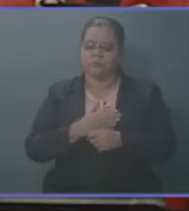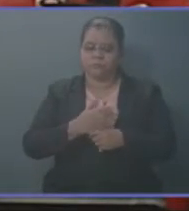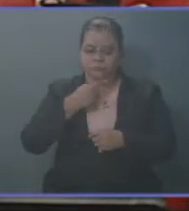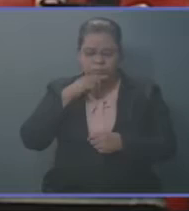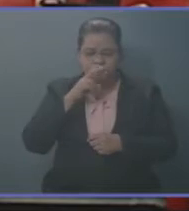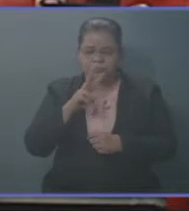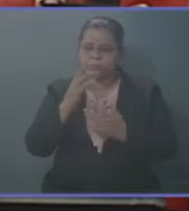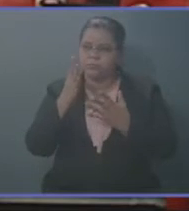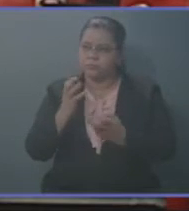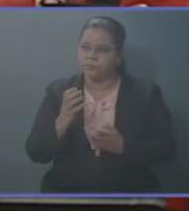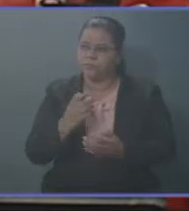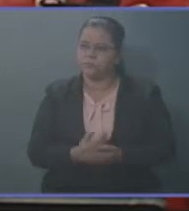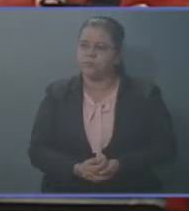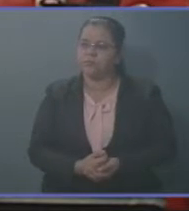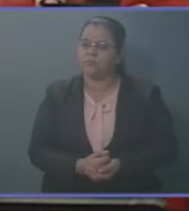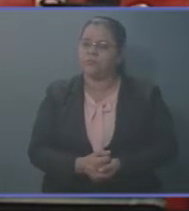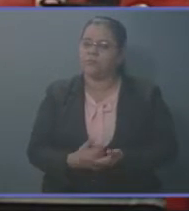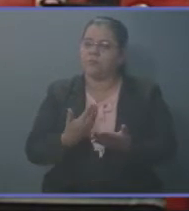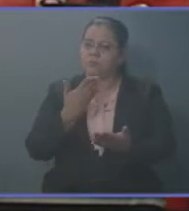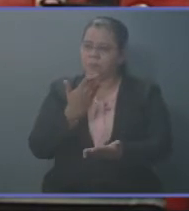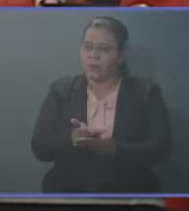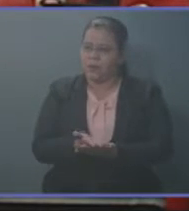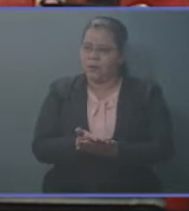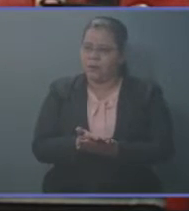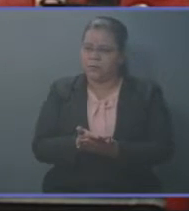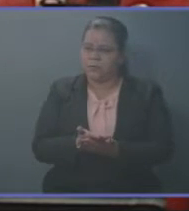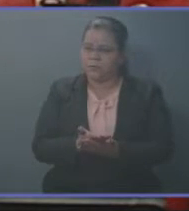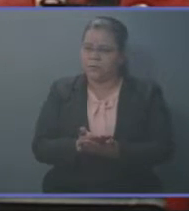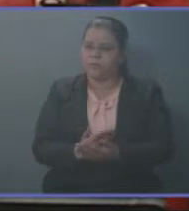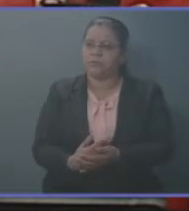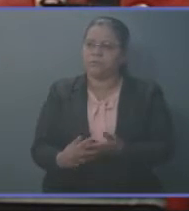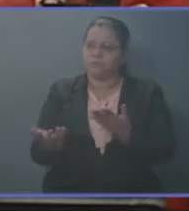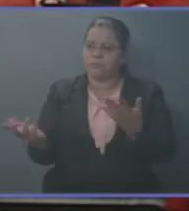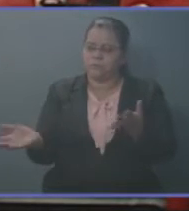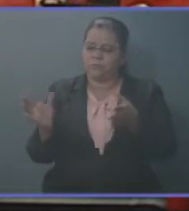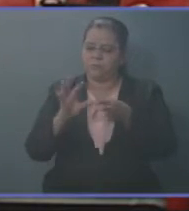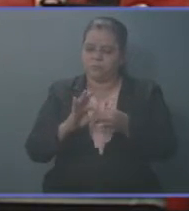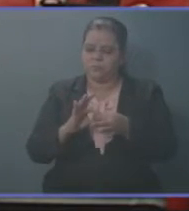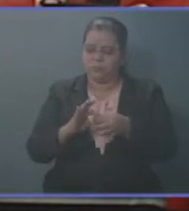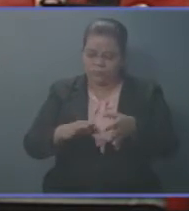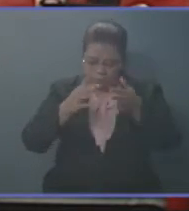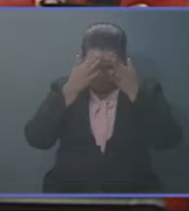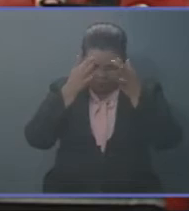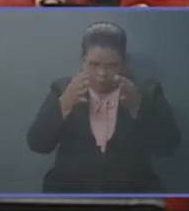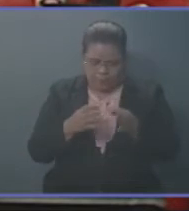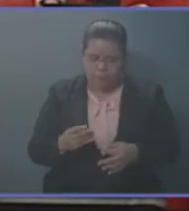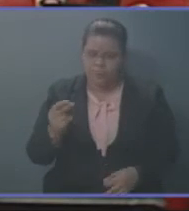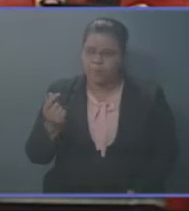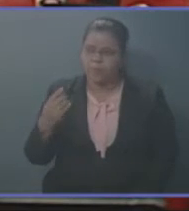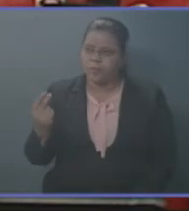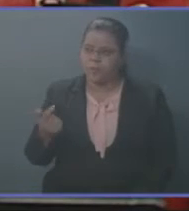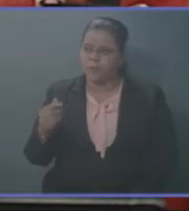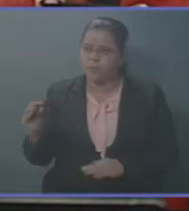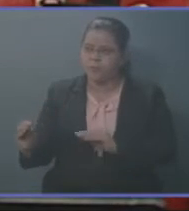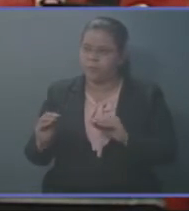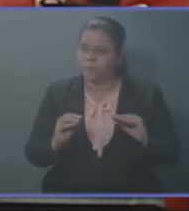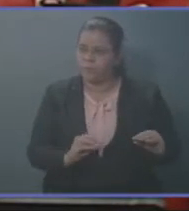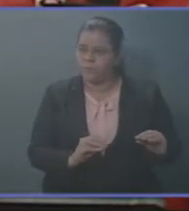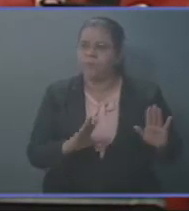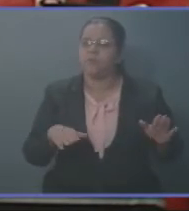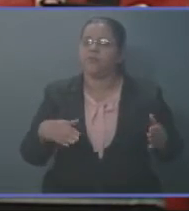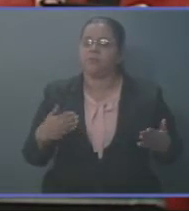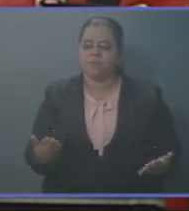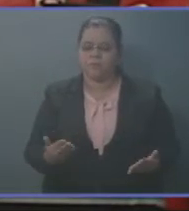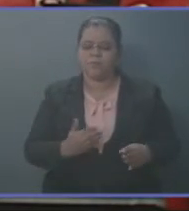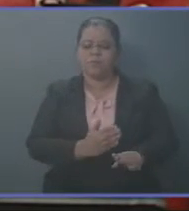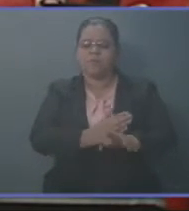para introducir una iniciativa relacionada a disposiciones transitorias para la defensa de los